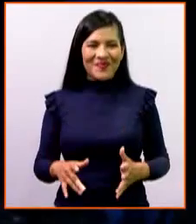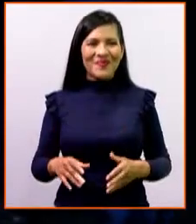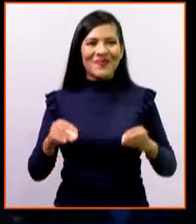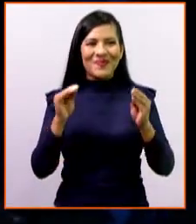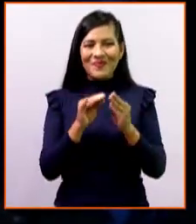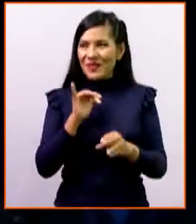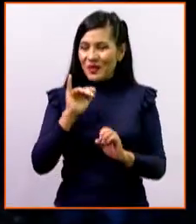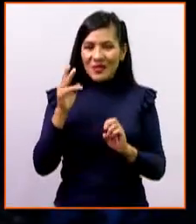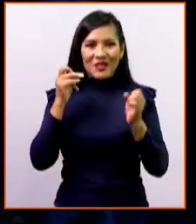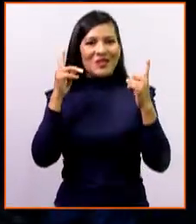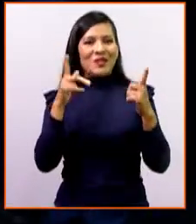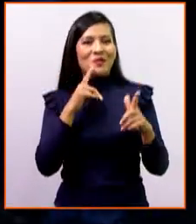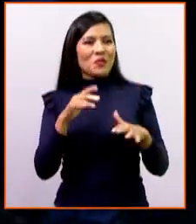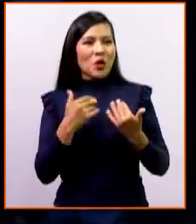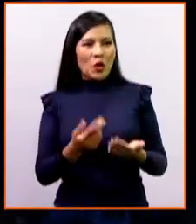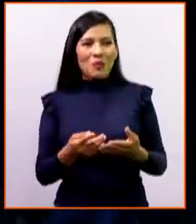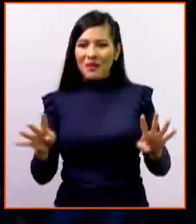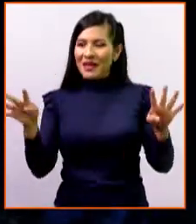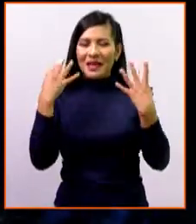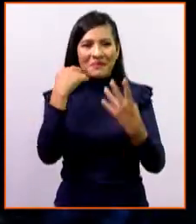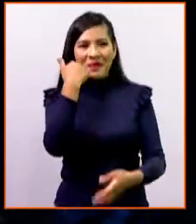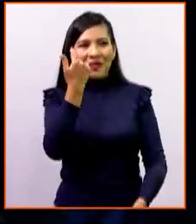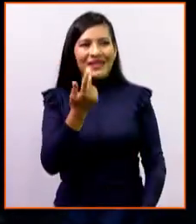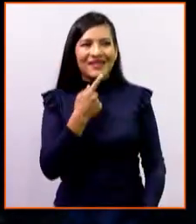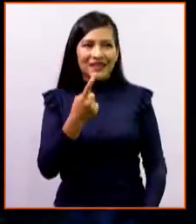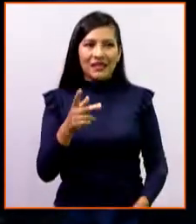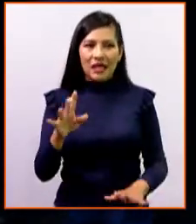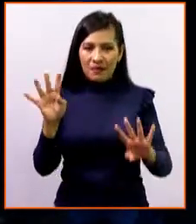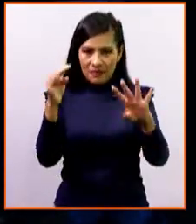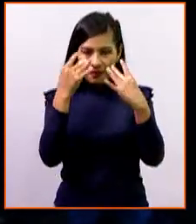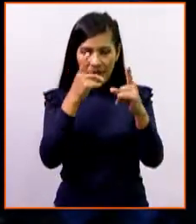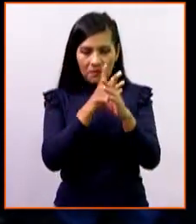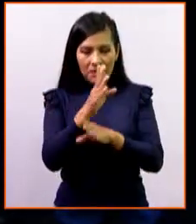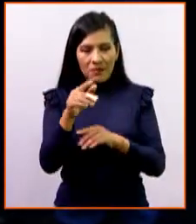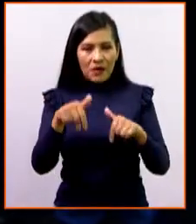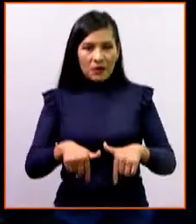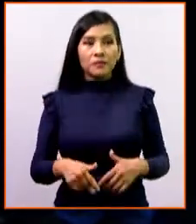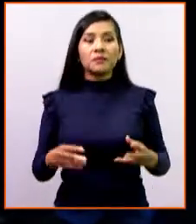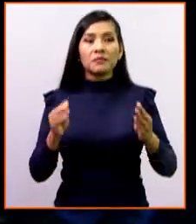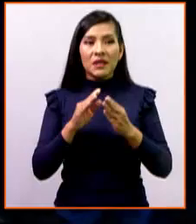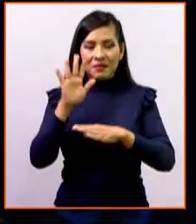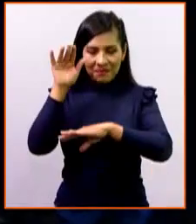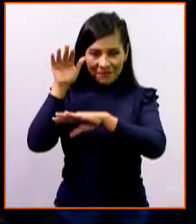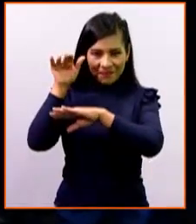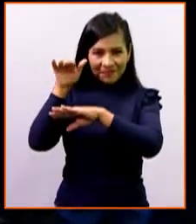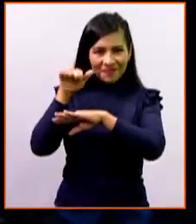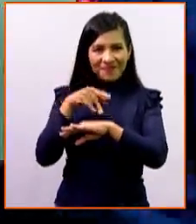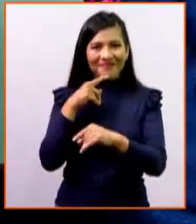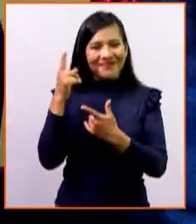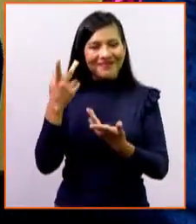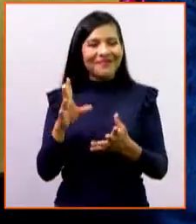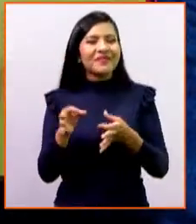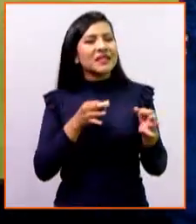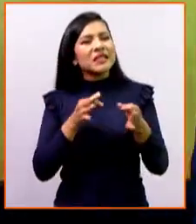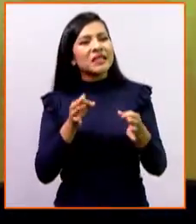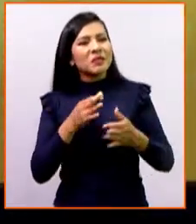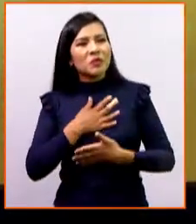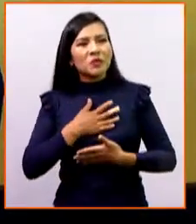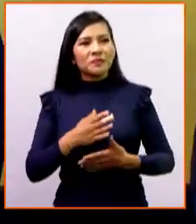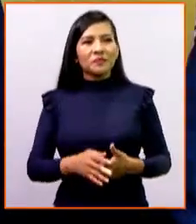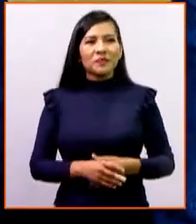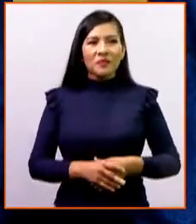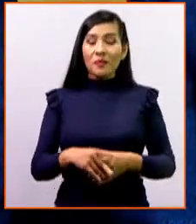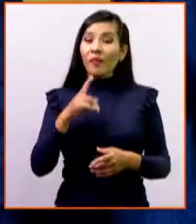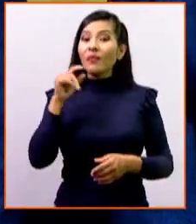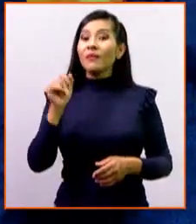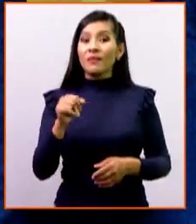Yo pensaba, ¿cómo le van a decir a él en vivo? Así es el más, porque estamos en vivo, por si acaso. Exacto. Ven, contá, por favor. Gracias. Contá. Bueno,